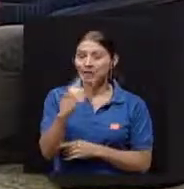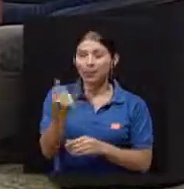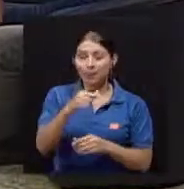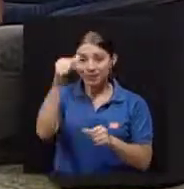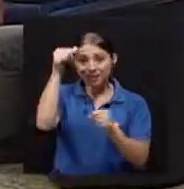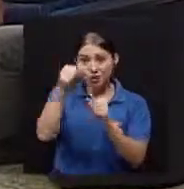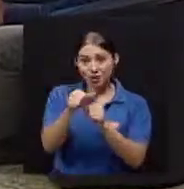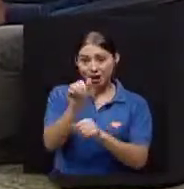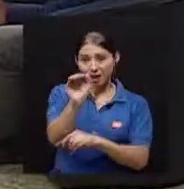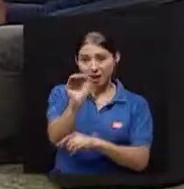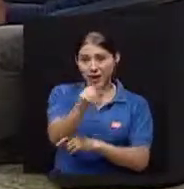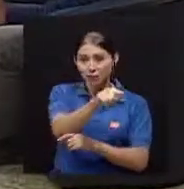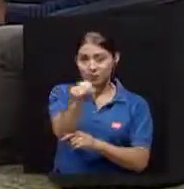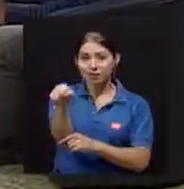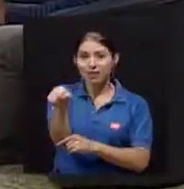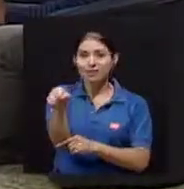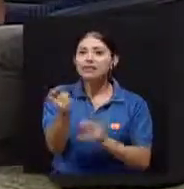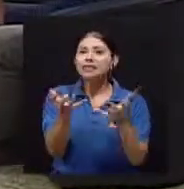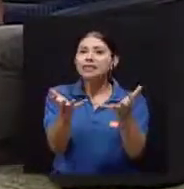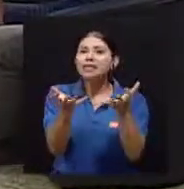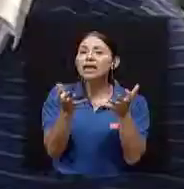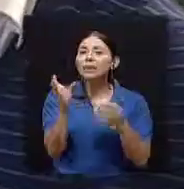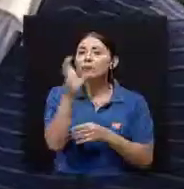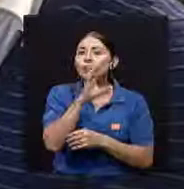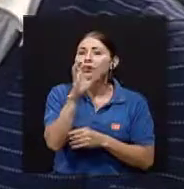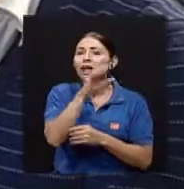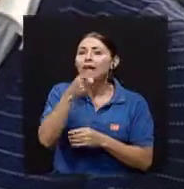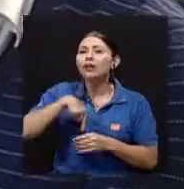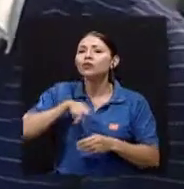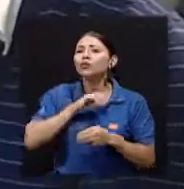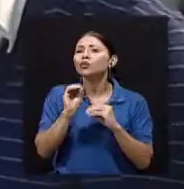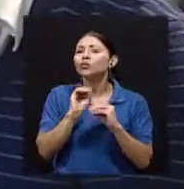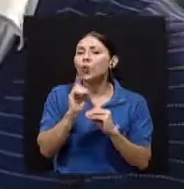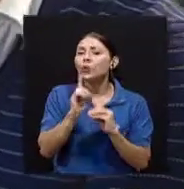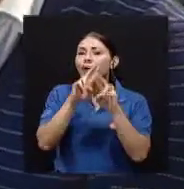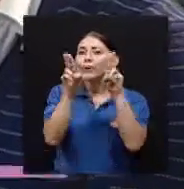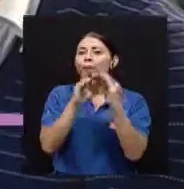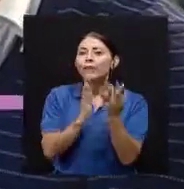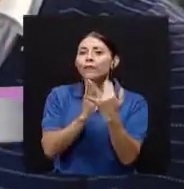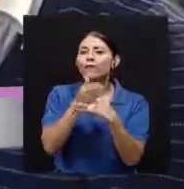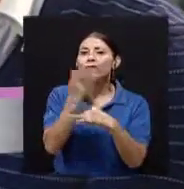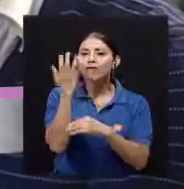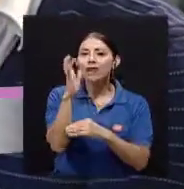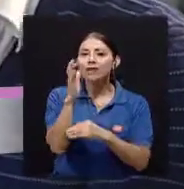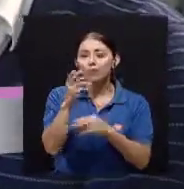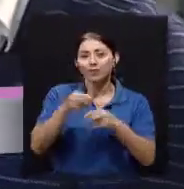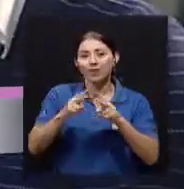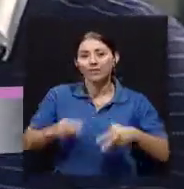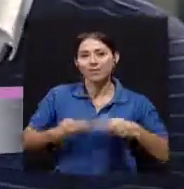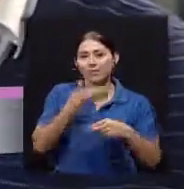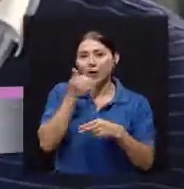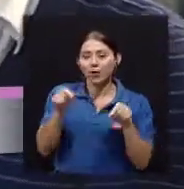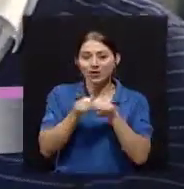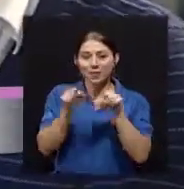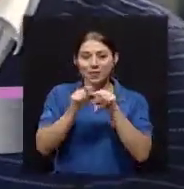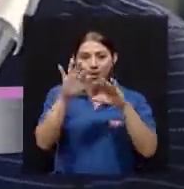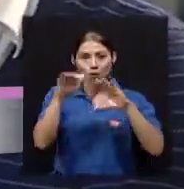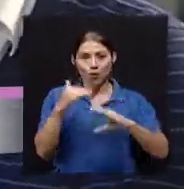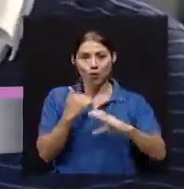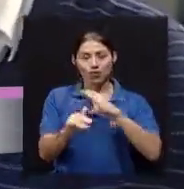más recordarles que si pues quieren buscarnos, pueden hacerlo en Facebook, en Vivir Mejor, y también en nuestro correo